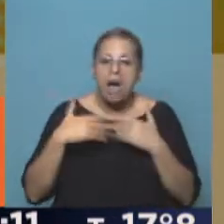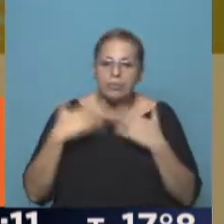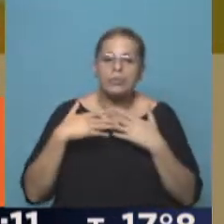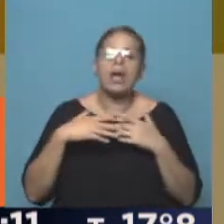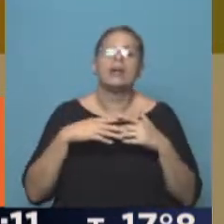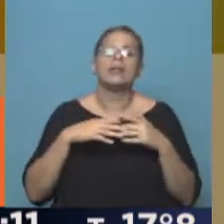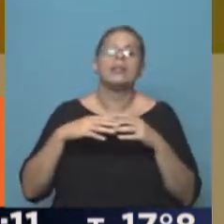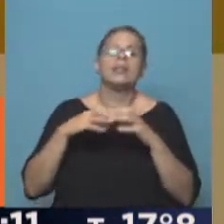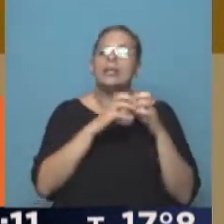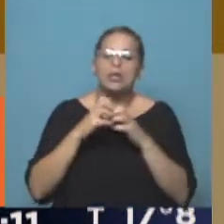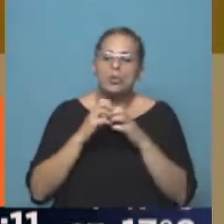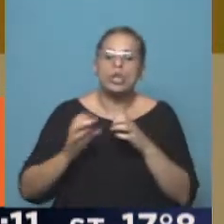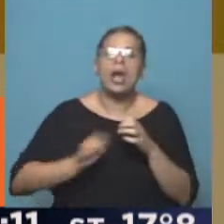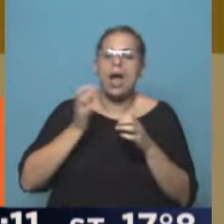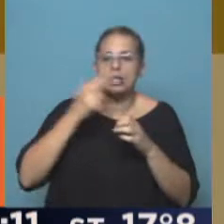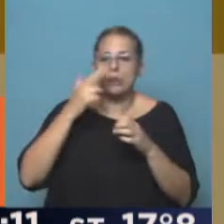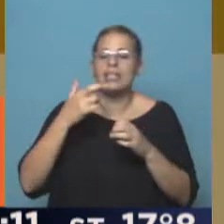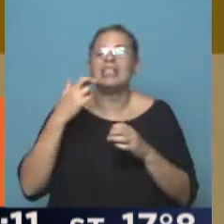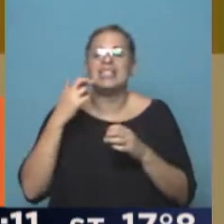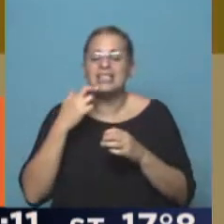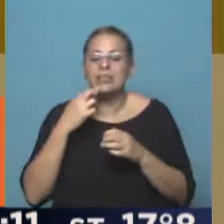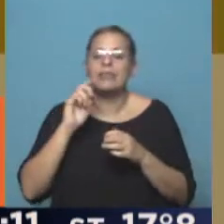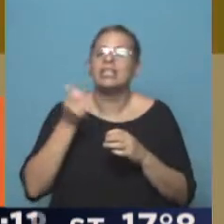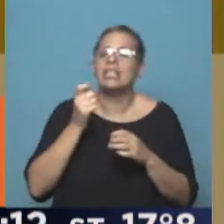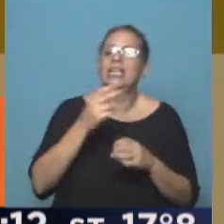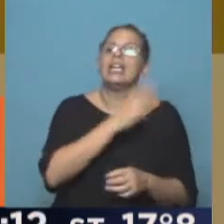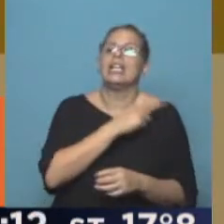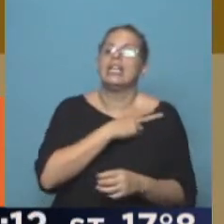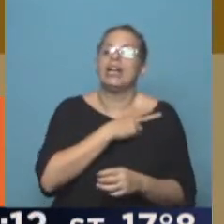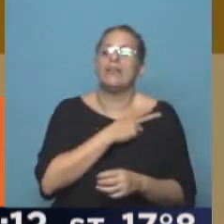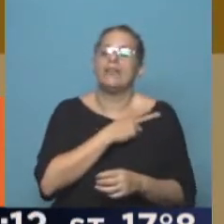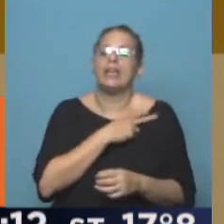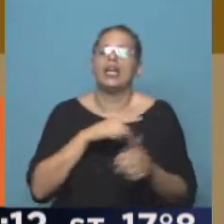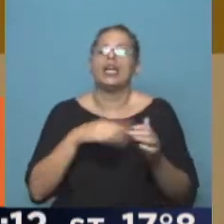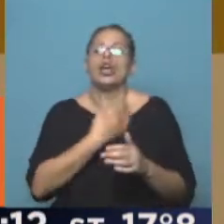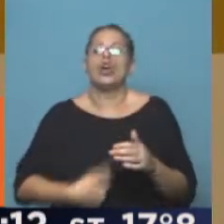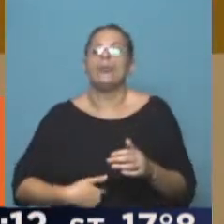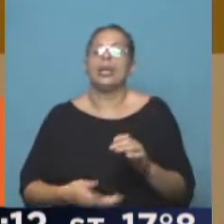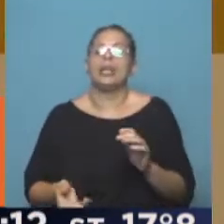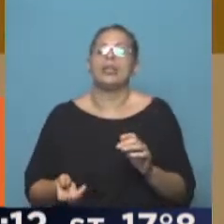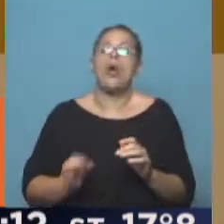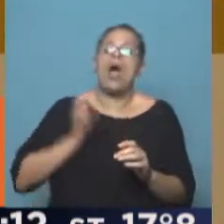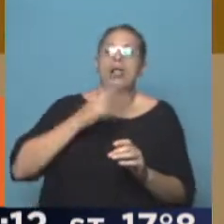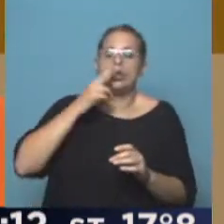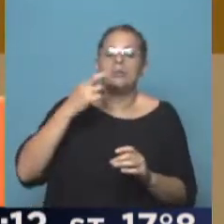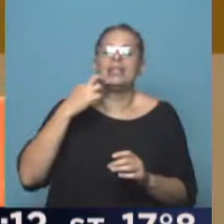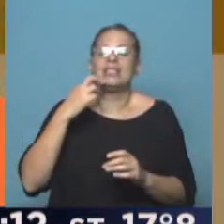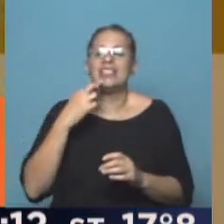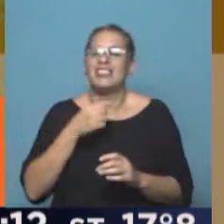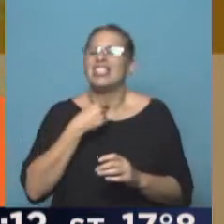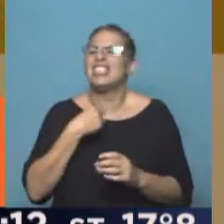tienen que ver con el 2019 por ejemplo quién va a ser el jefe de gobierno de cambiemos en el 2019 es debilitar la